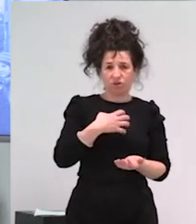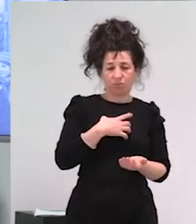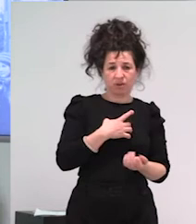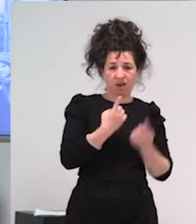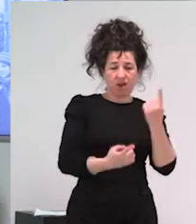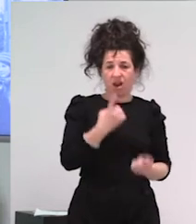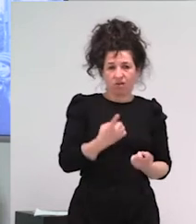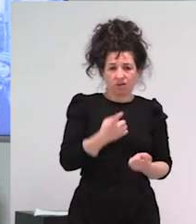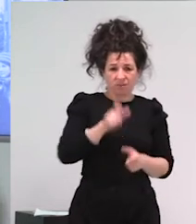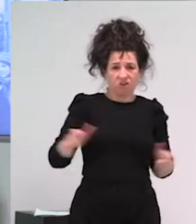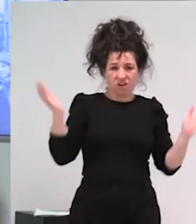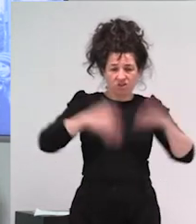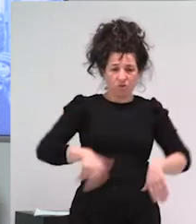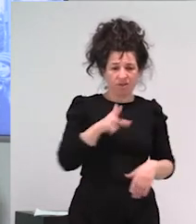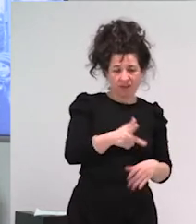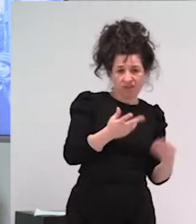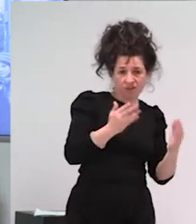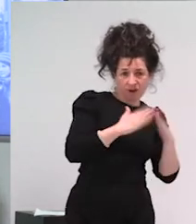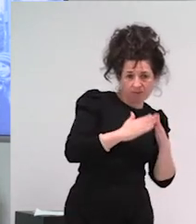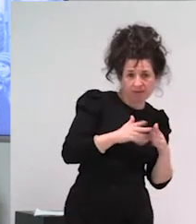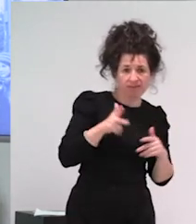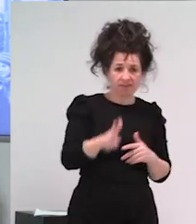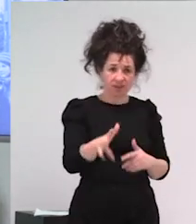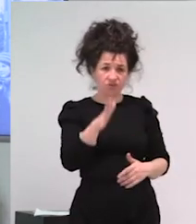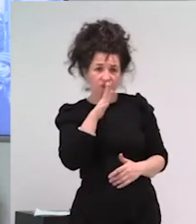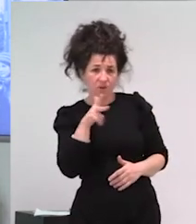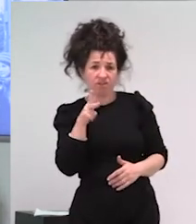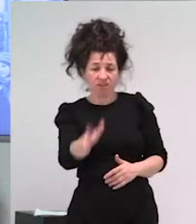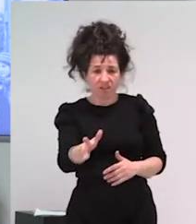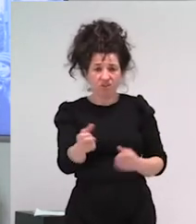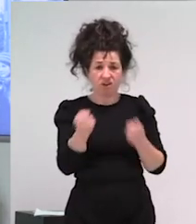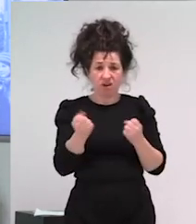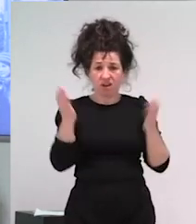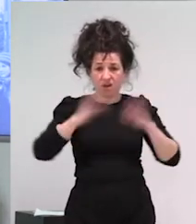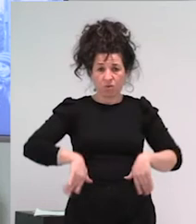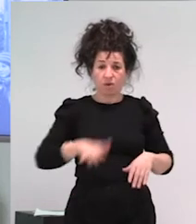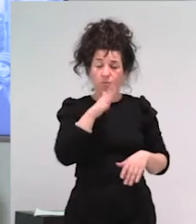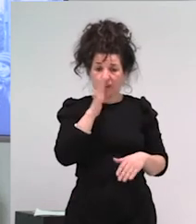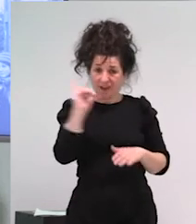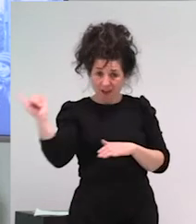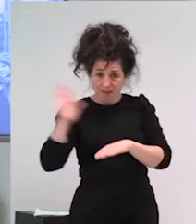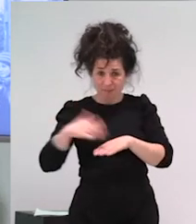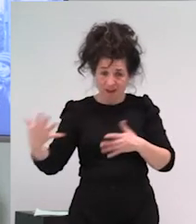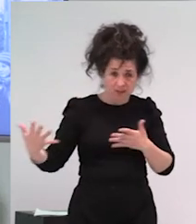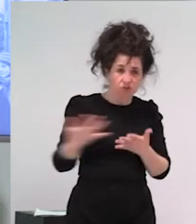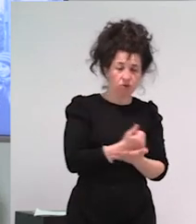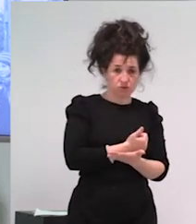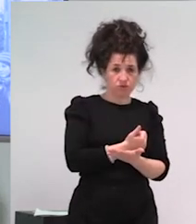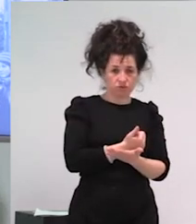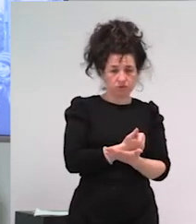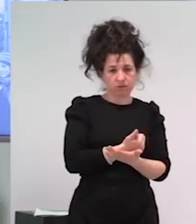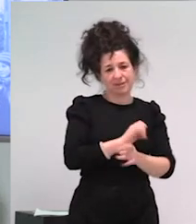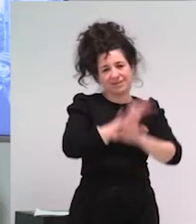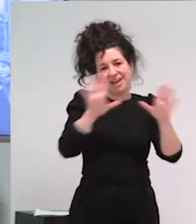ni el derecho a la vivienda, ni el derecho al agua, ni el derecho a la energía, cuando hay para todas. Siempre con un